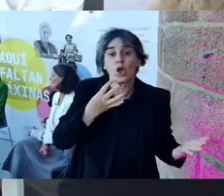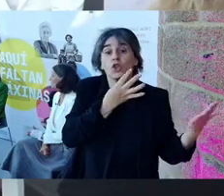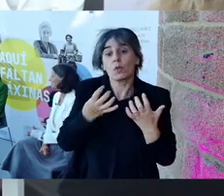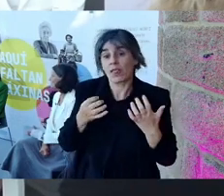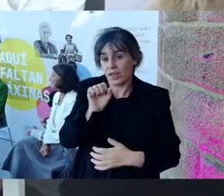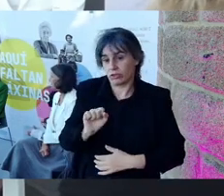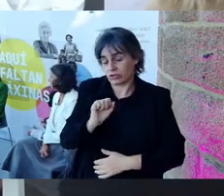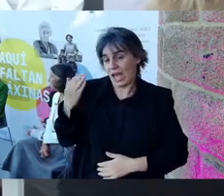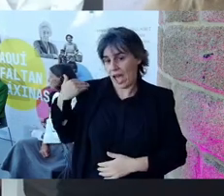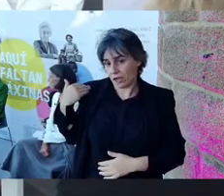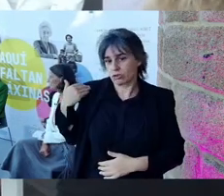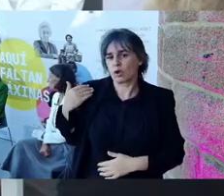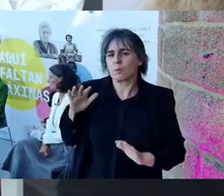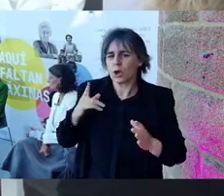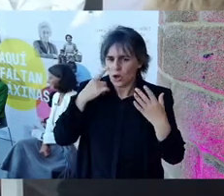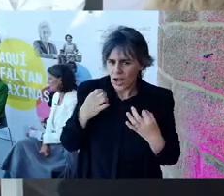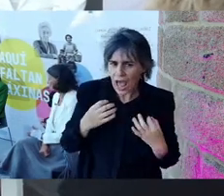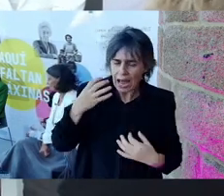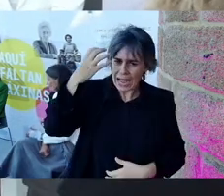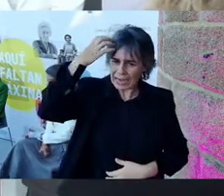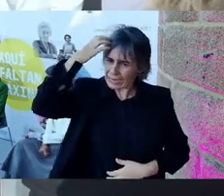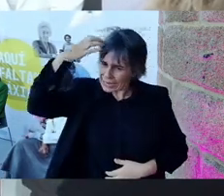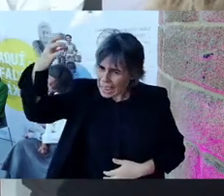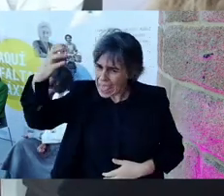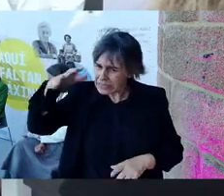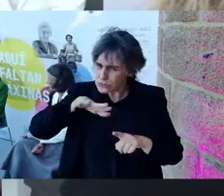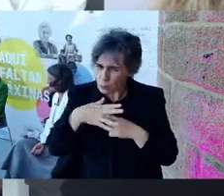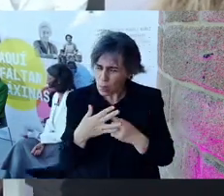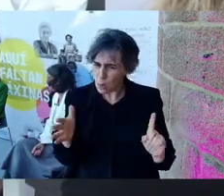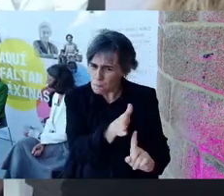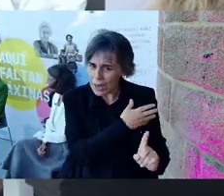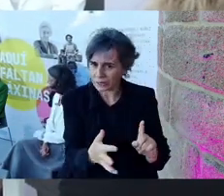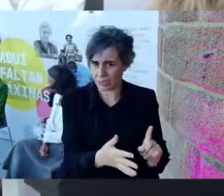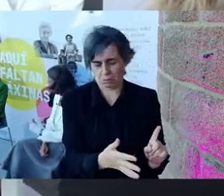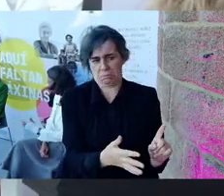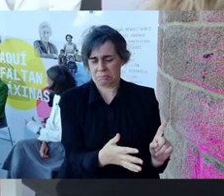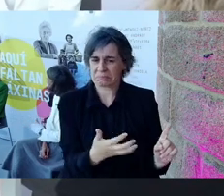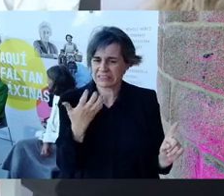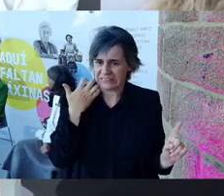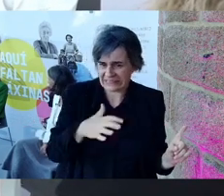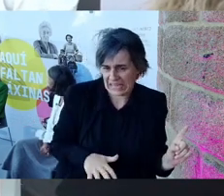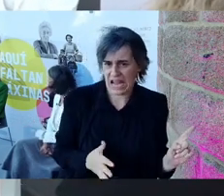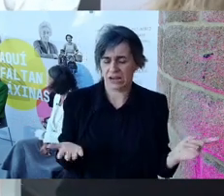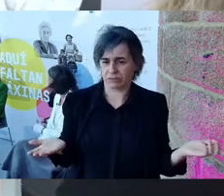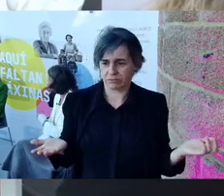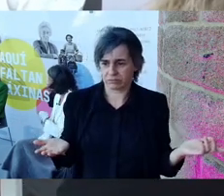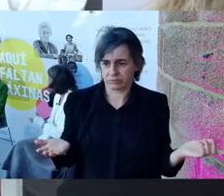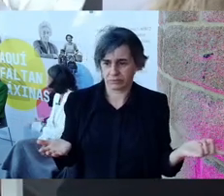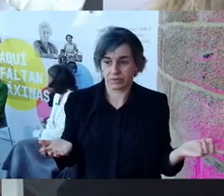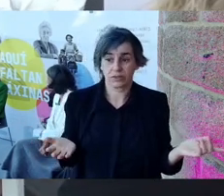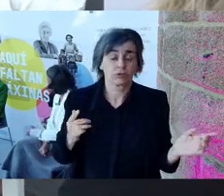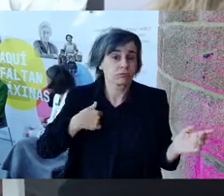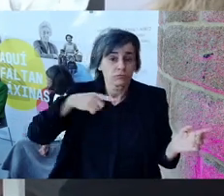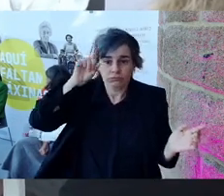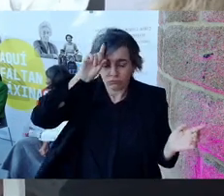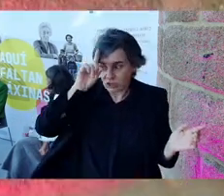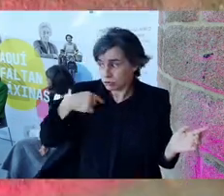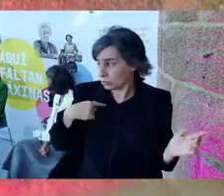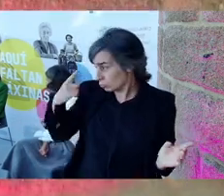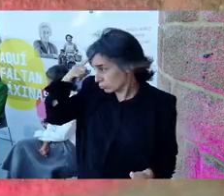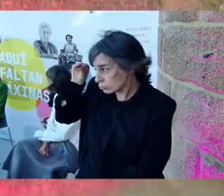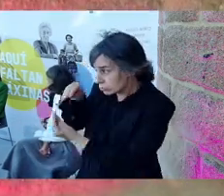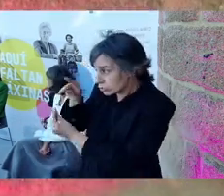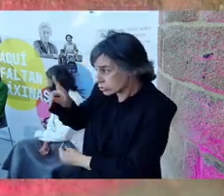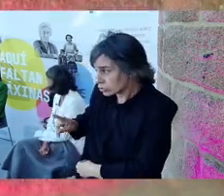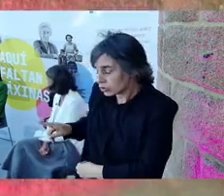que sería bastante habitual, pero los reyes no solían pegar a las reinas, o sea, eso no pasaba, no, estábamos en otro nivel, ¿no? No sé